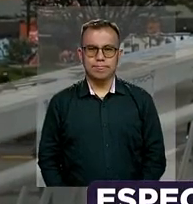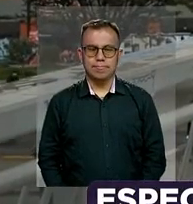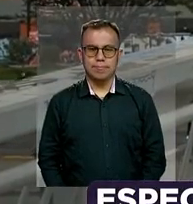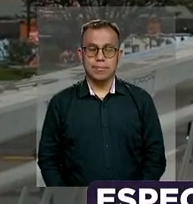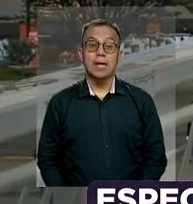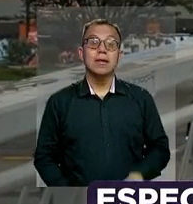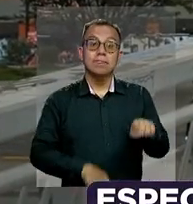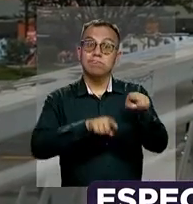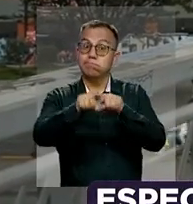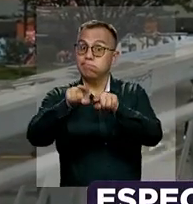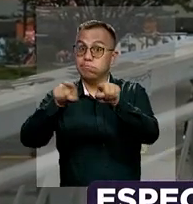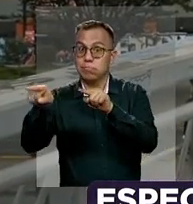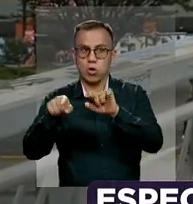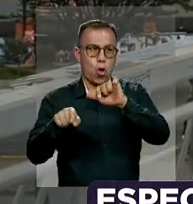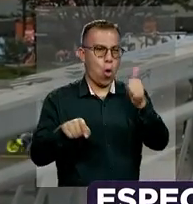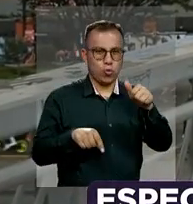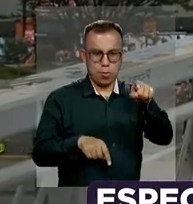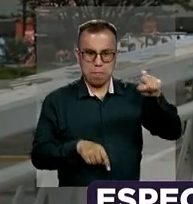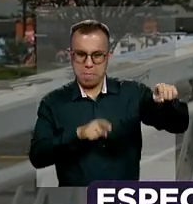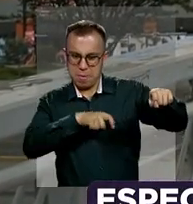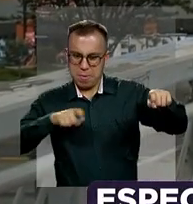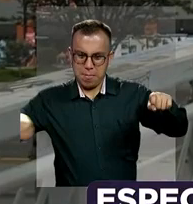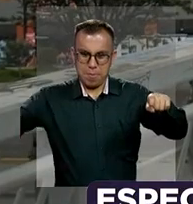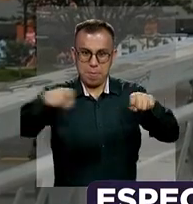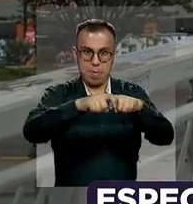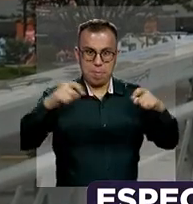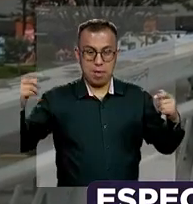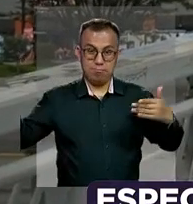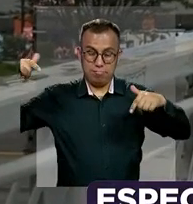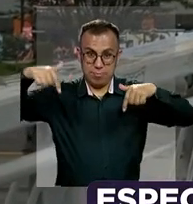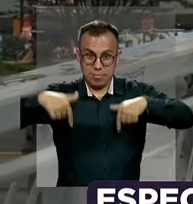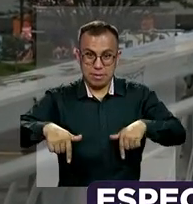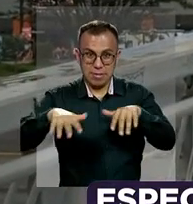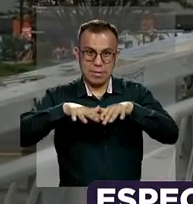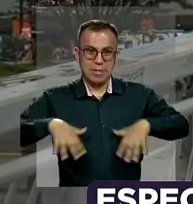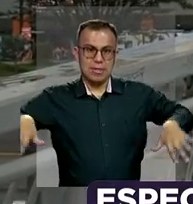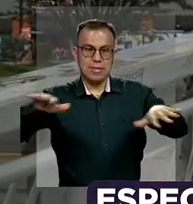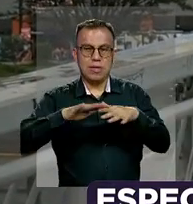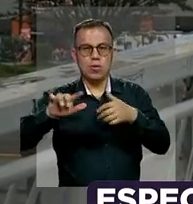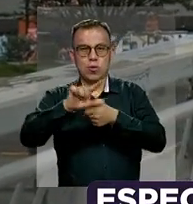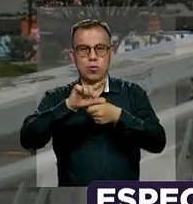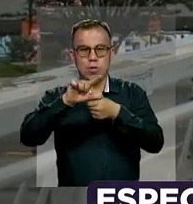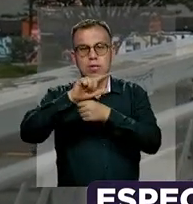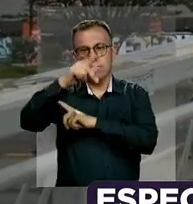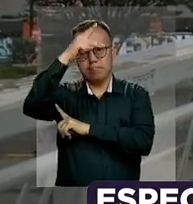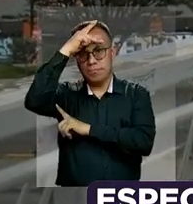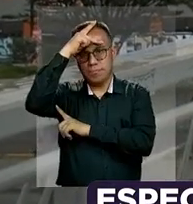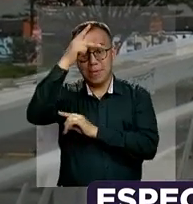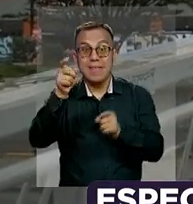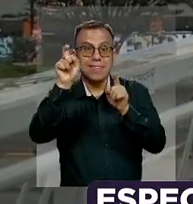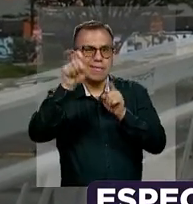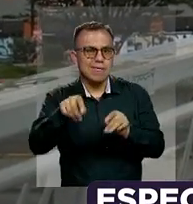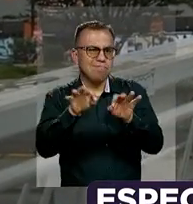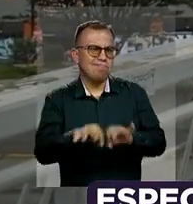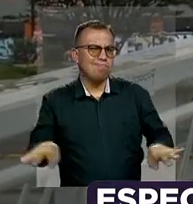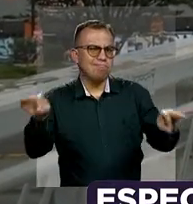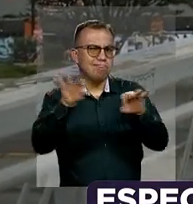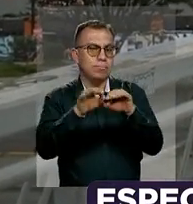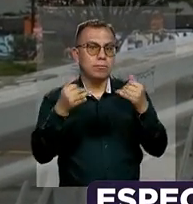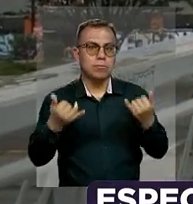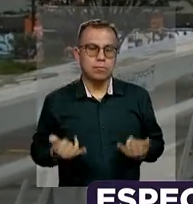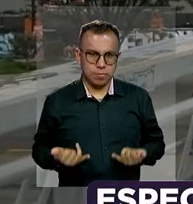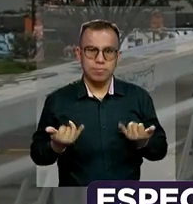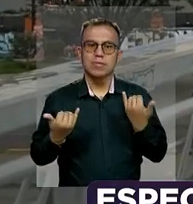Para la gente que viene de otras zonas de la capital del país y se dirige a algún punto de la localidad de Kennedy, también deben tener en cuenta que en este